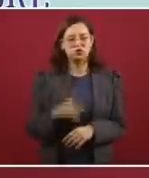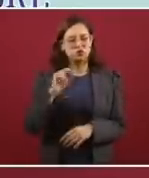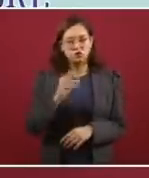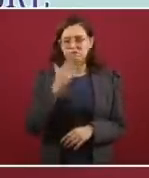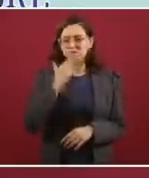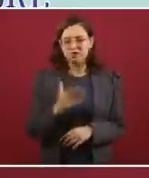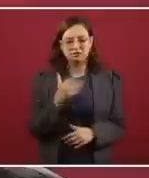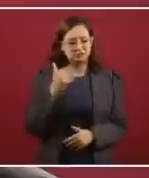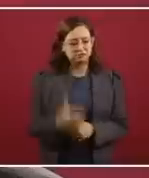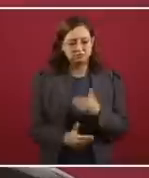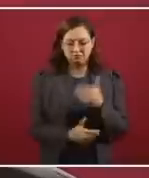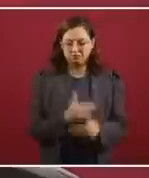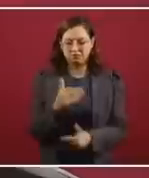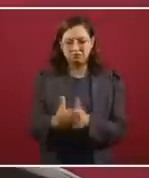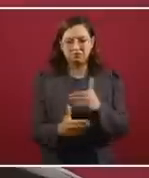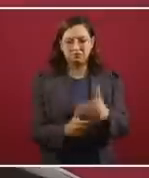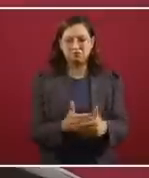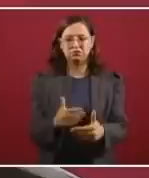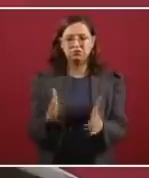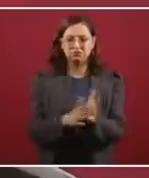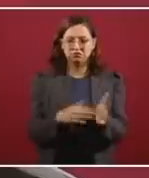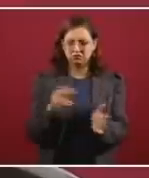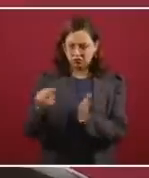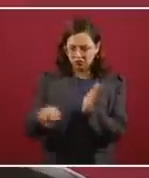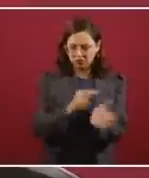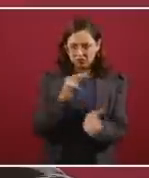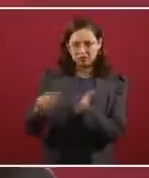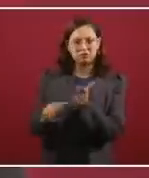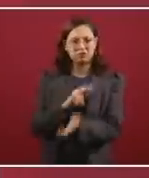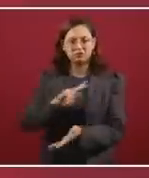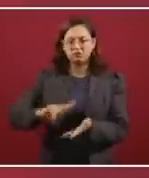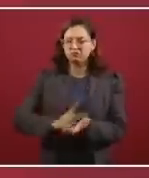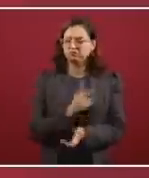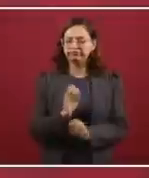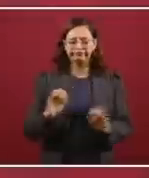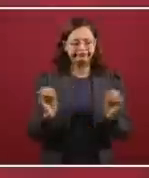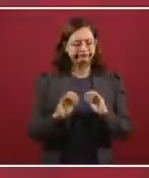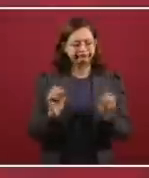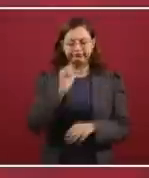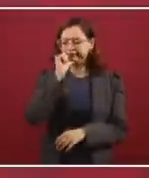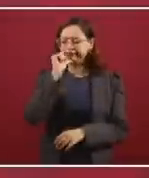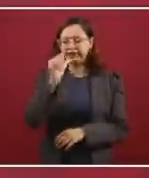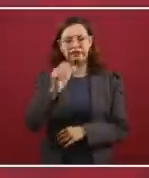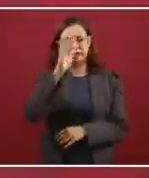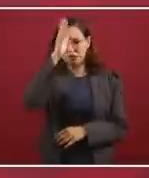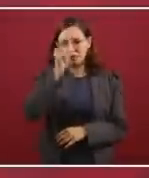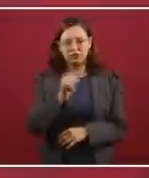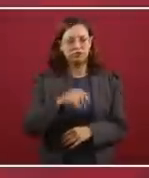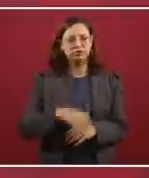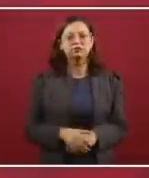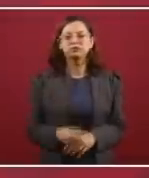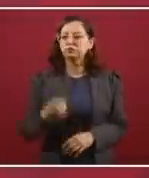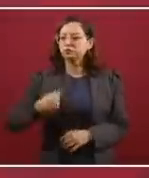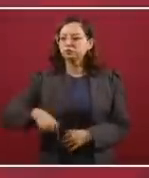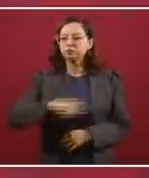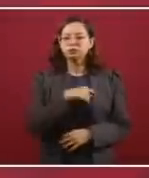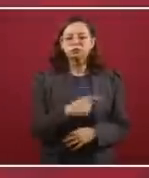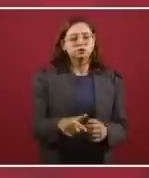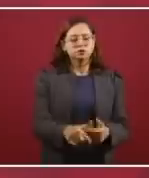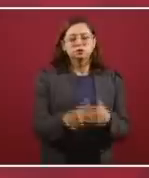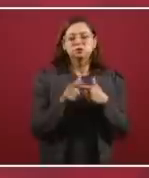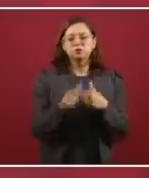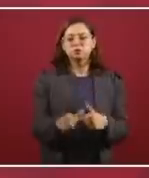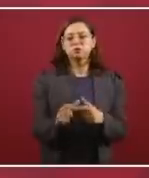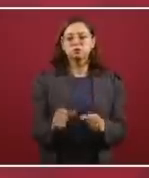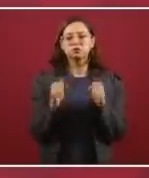el proceso para actualizar este tratado. Entonces, desde luego que vamos a mantener esa posición y esa posición